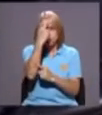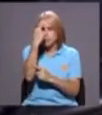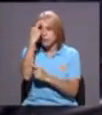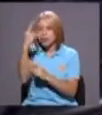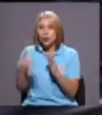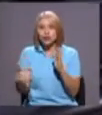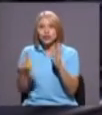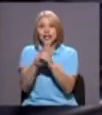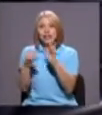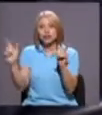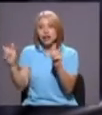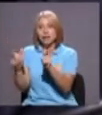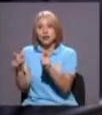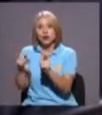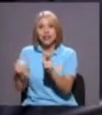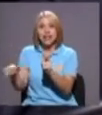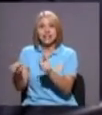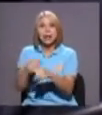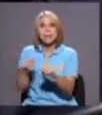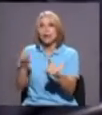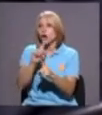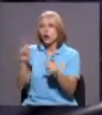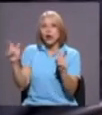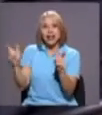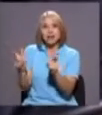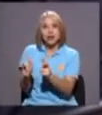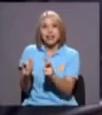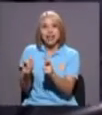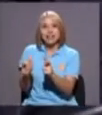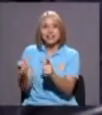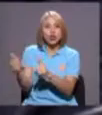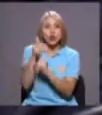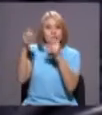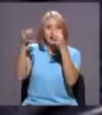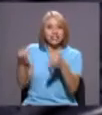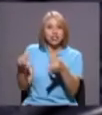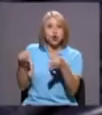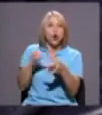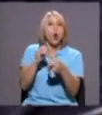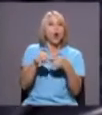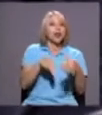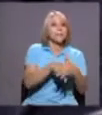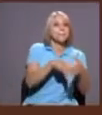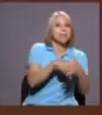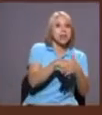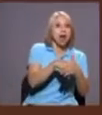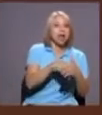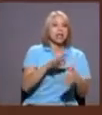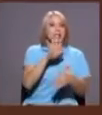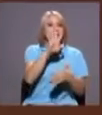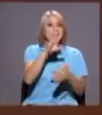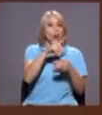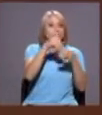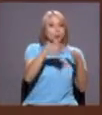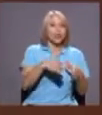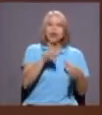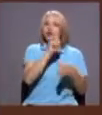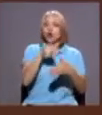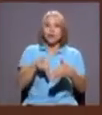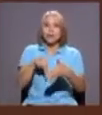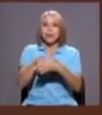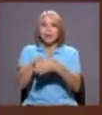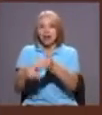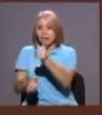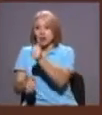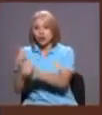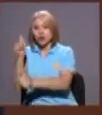no que la minoría tome la decisión o impida que se tome una decisión, que 1, 5 o 10 diputados no impidan que una mayoría pueda votar un proyecto de